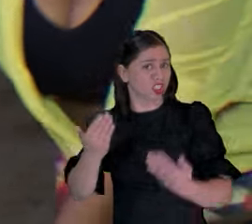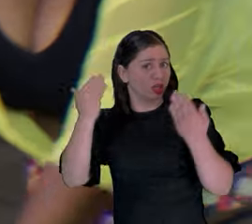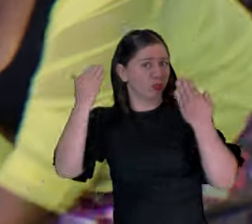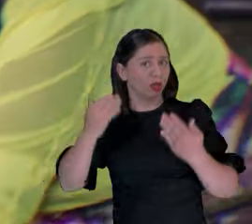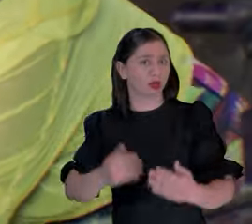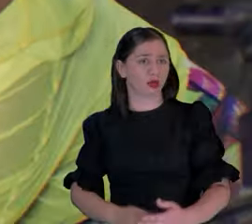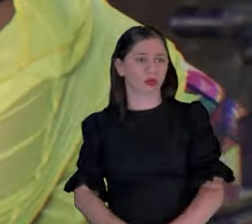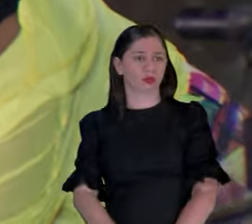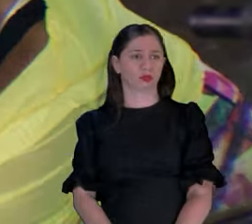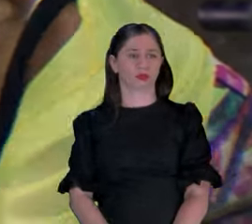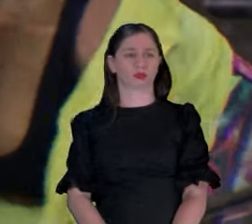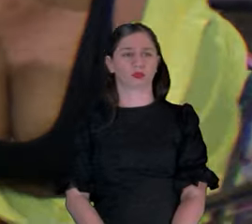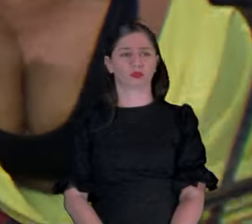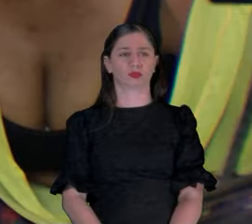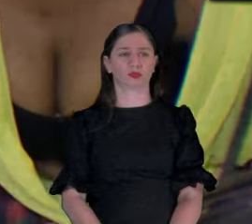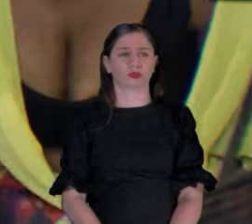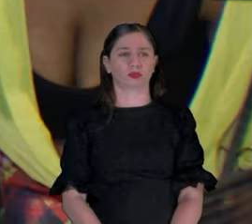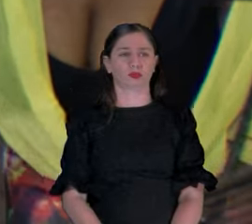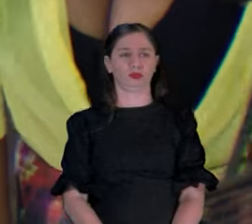¿Y suena o qué?